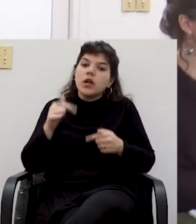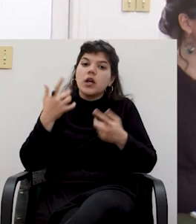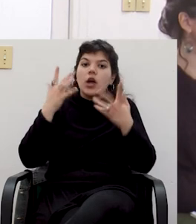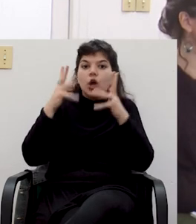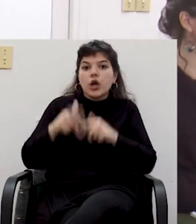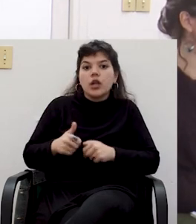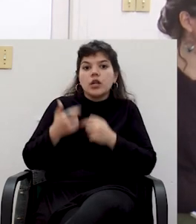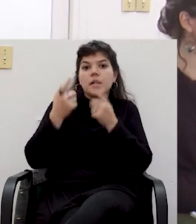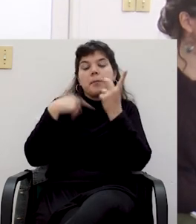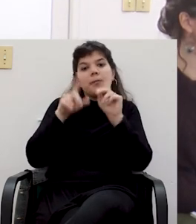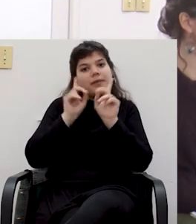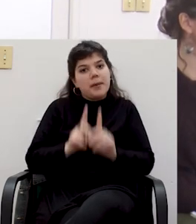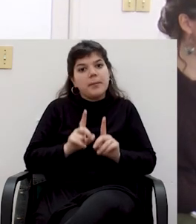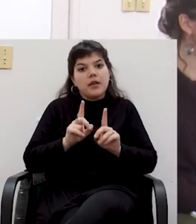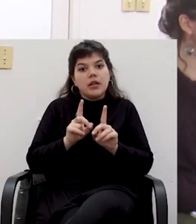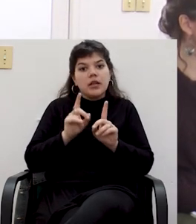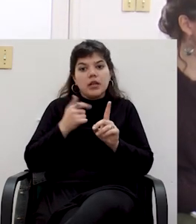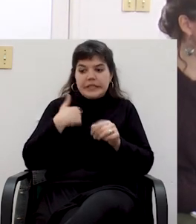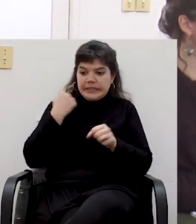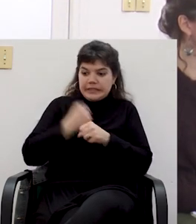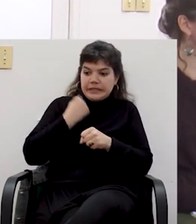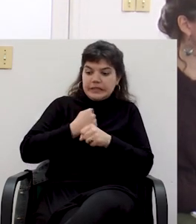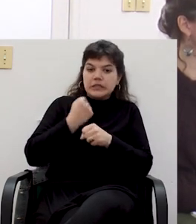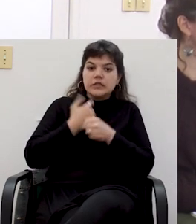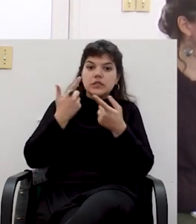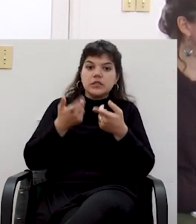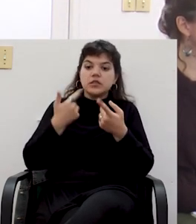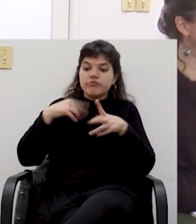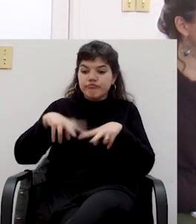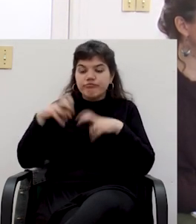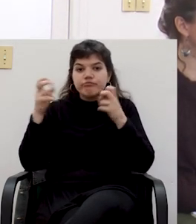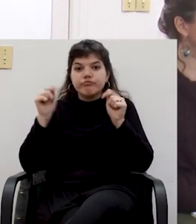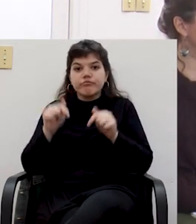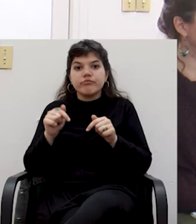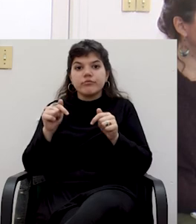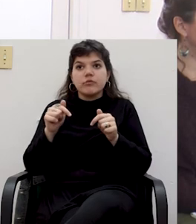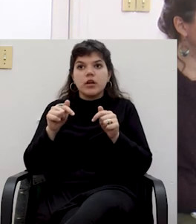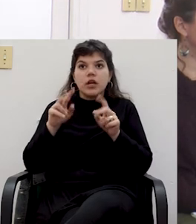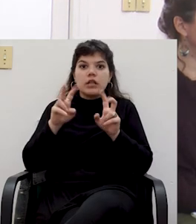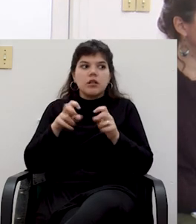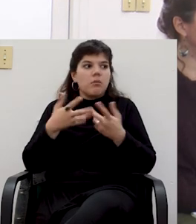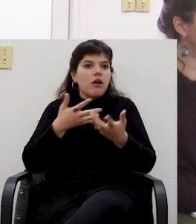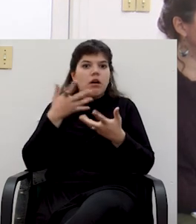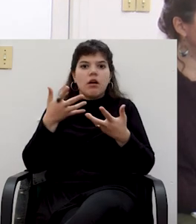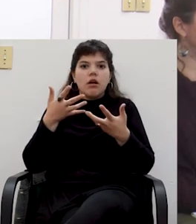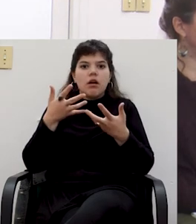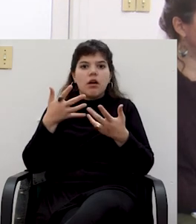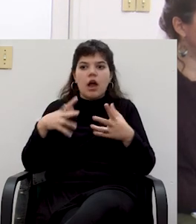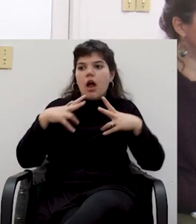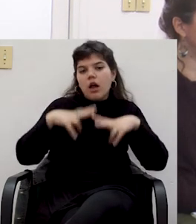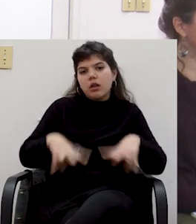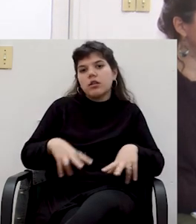gestión, pero lo mismo, estamos trabajando en una revisión en cuanto a lo que tiene que ver con las